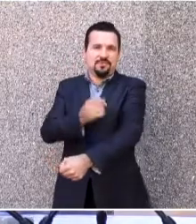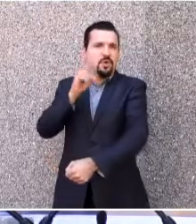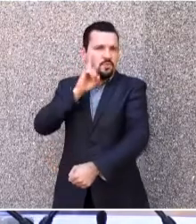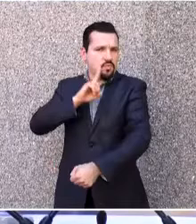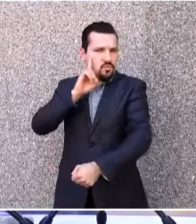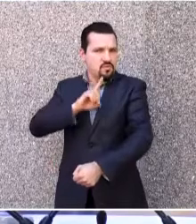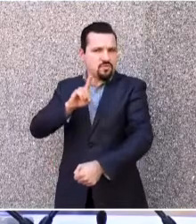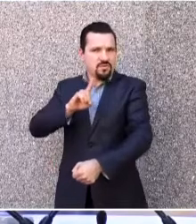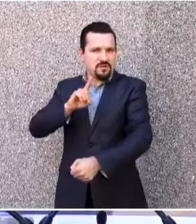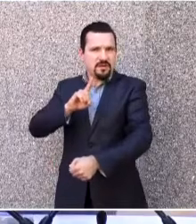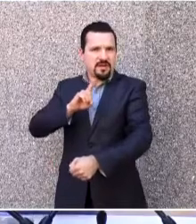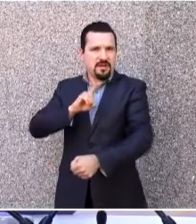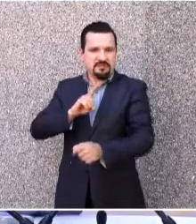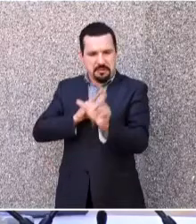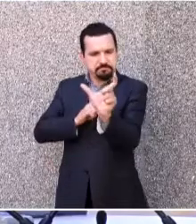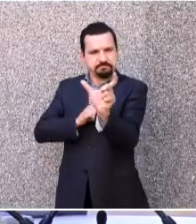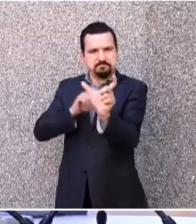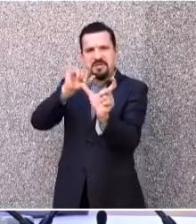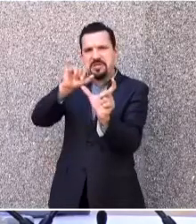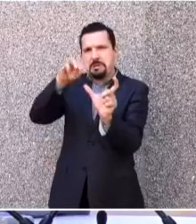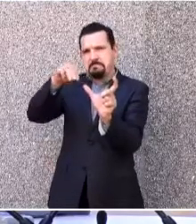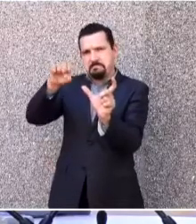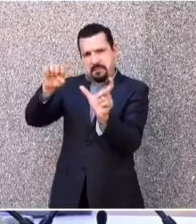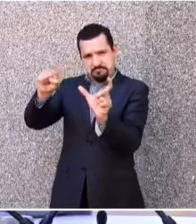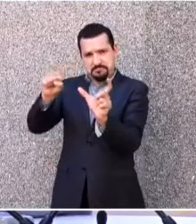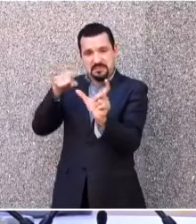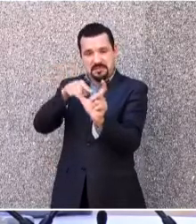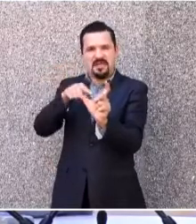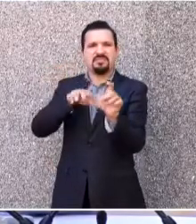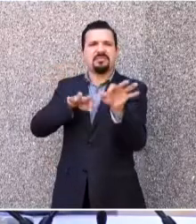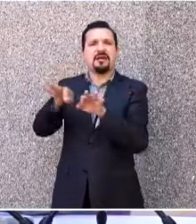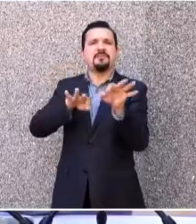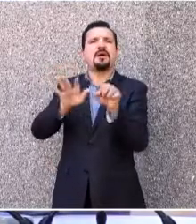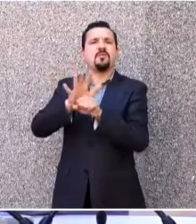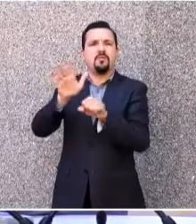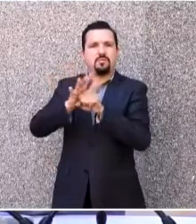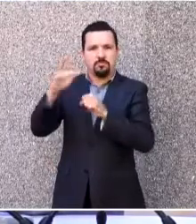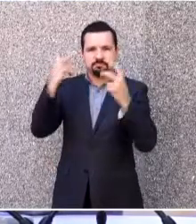derechohabiente del IMSS, es estilista